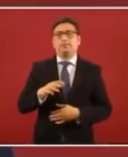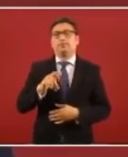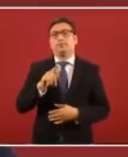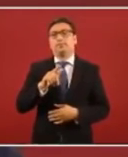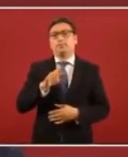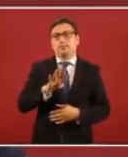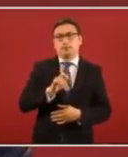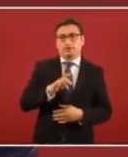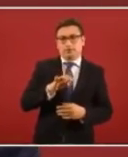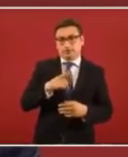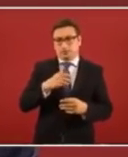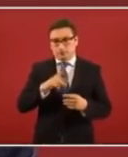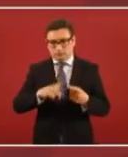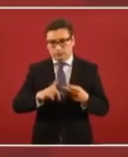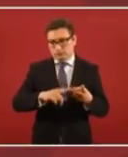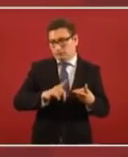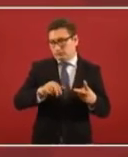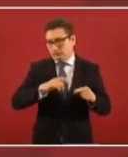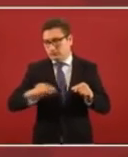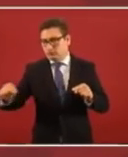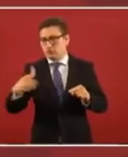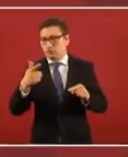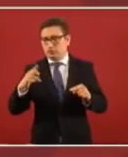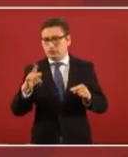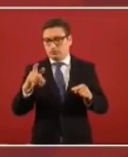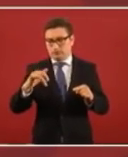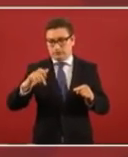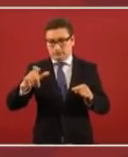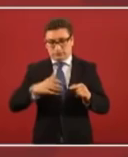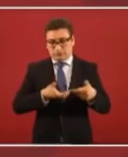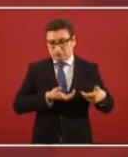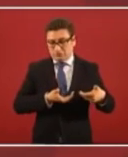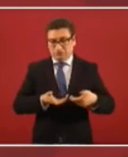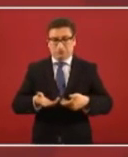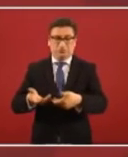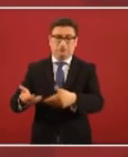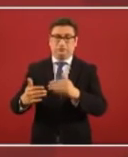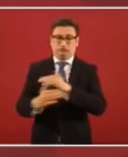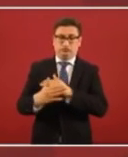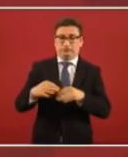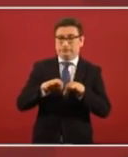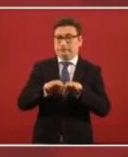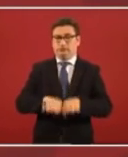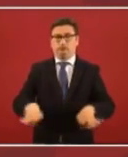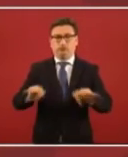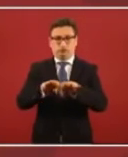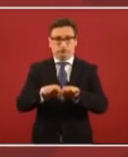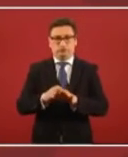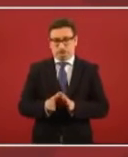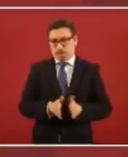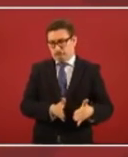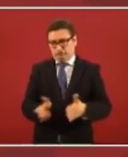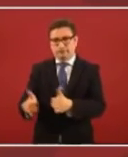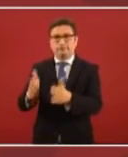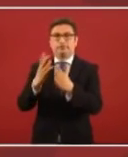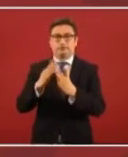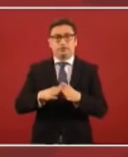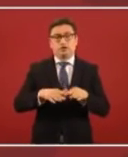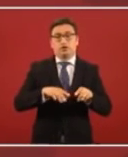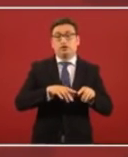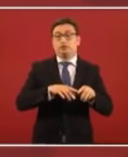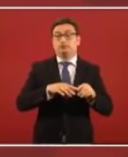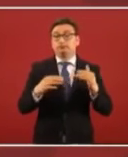a Guadalupe y Calvo. Es un camino importantísimo que va a